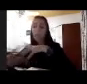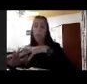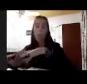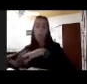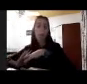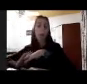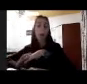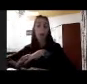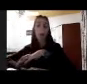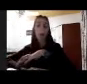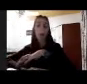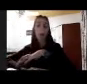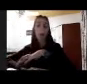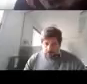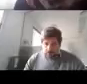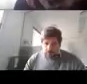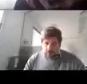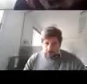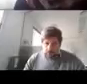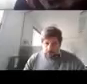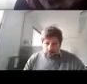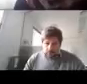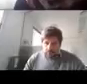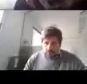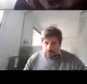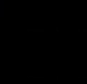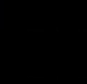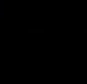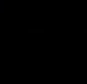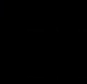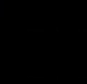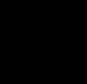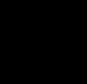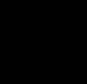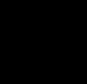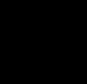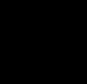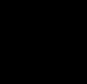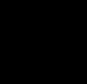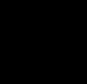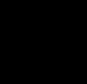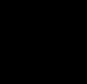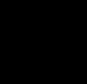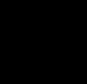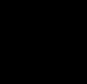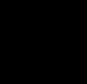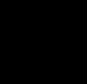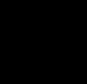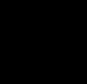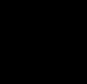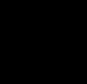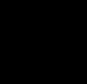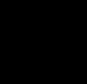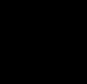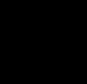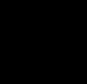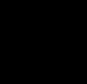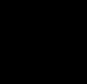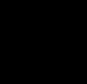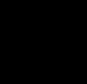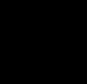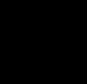buffet, espacios de trabajo, espacios al aire libre, y más también pensándolo obviamente en tiempos